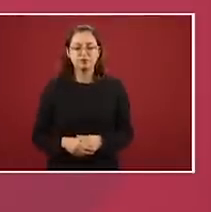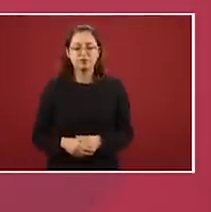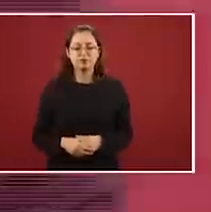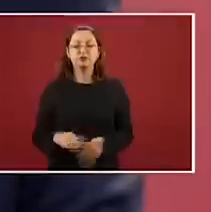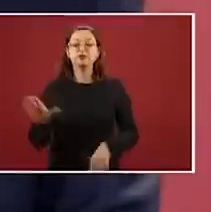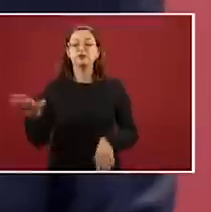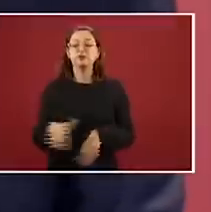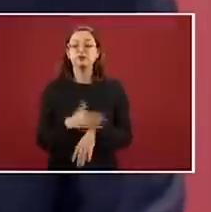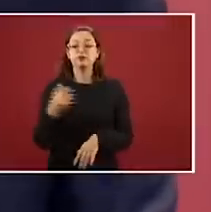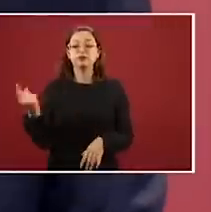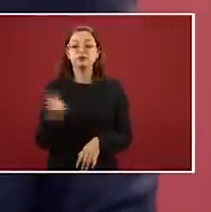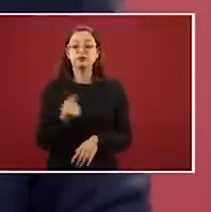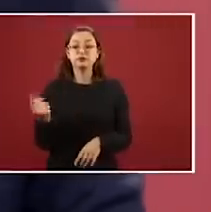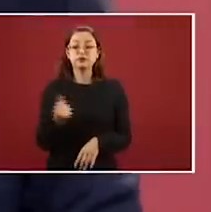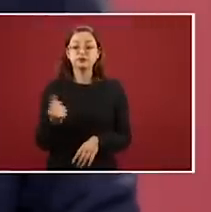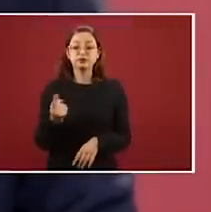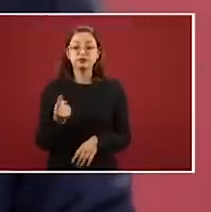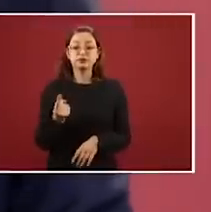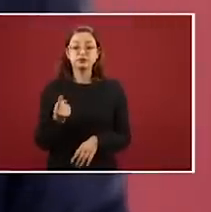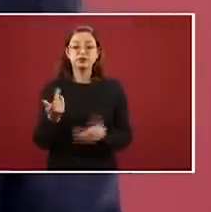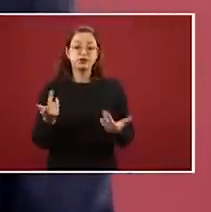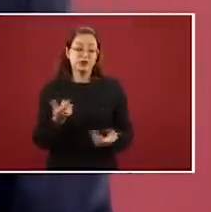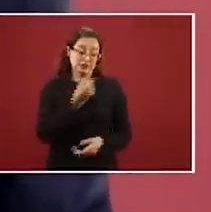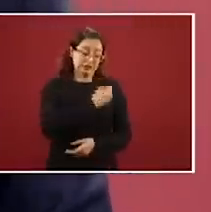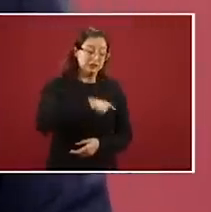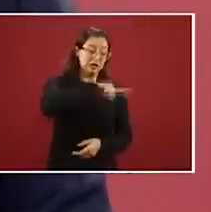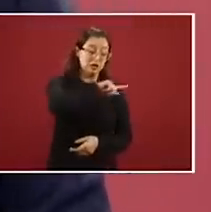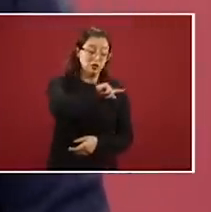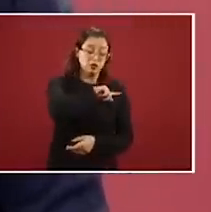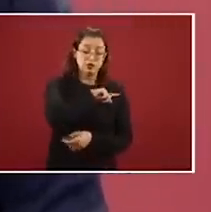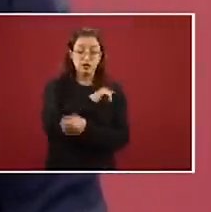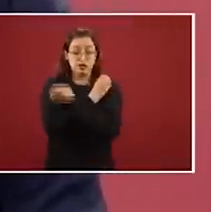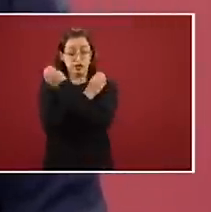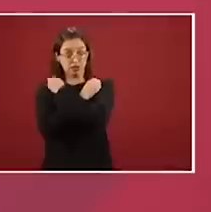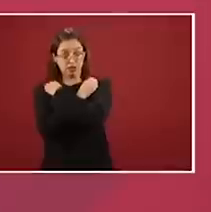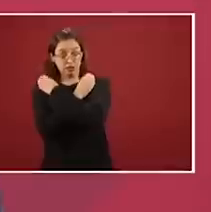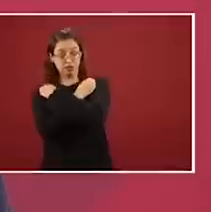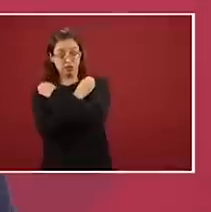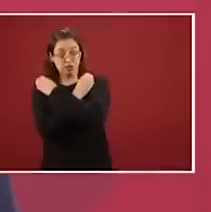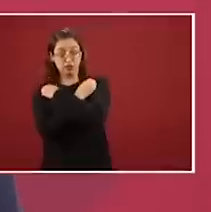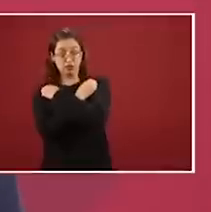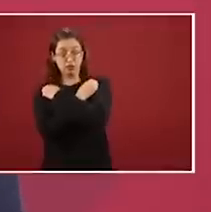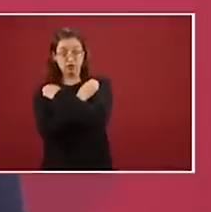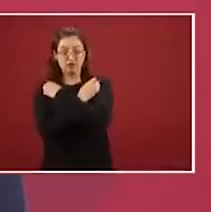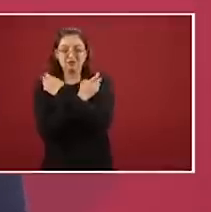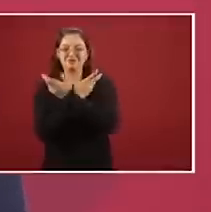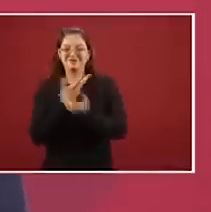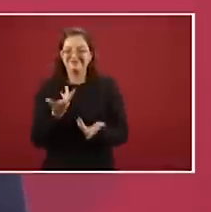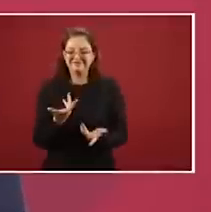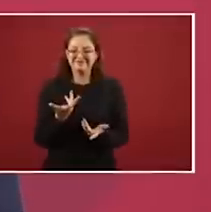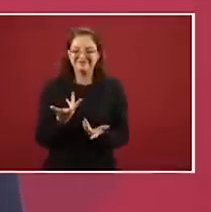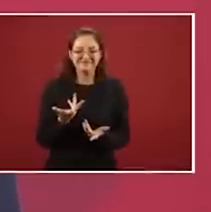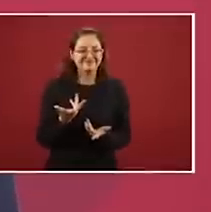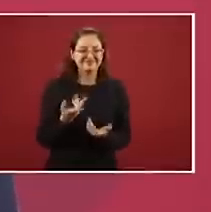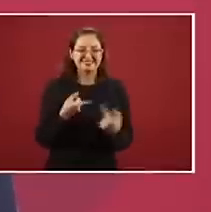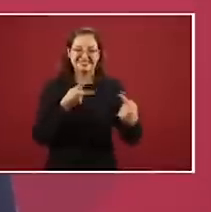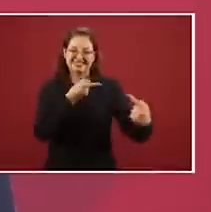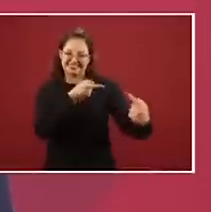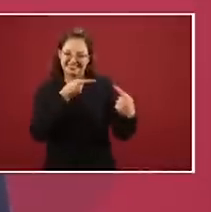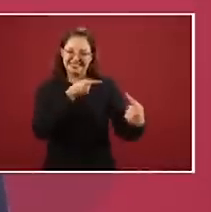porque la salud, como la educación, por eso no nos entendemos, o